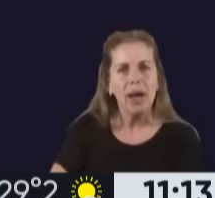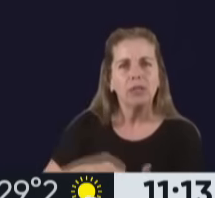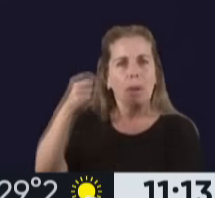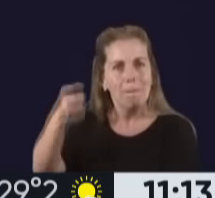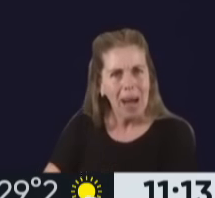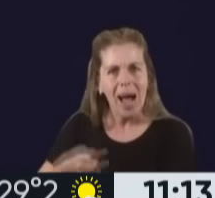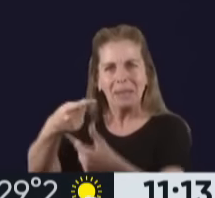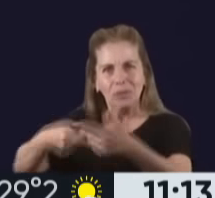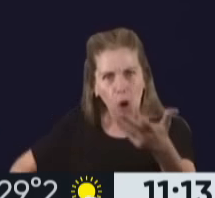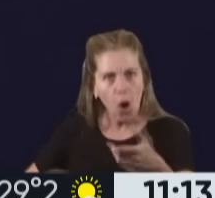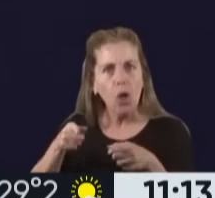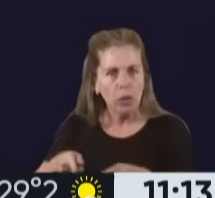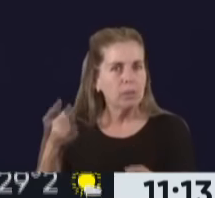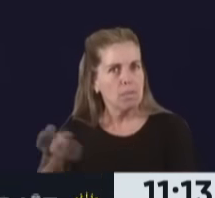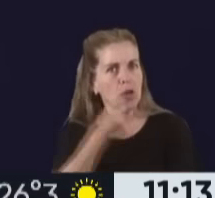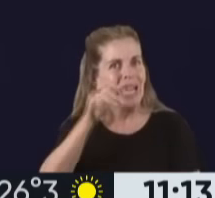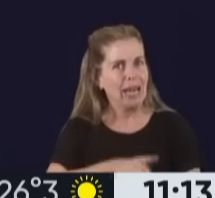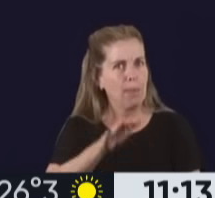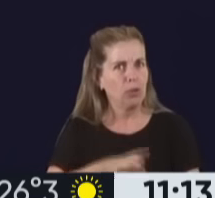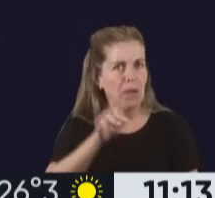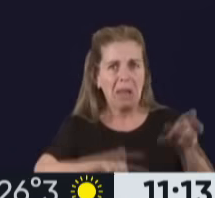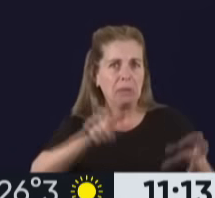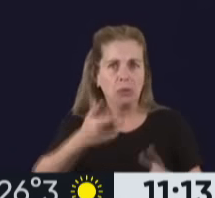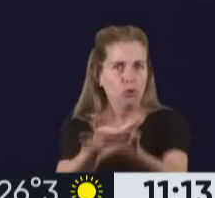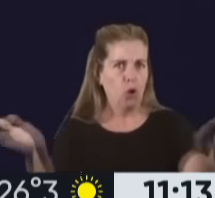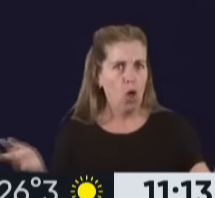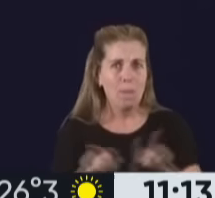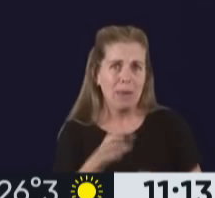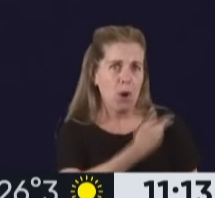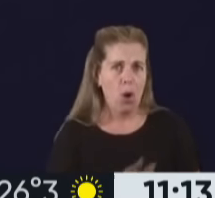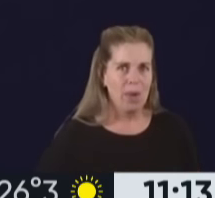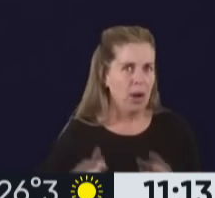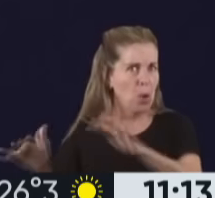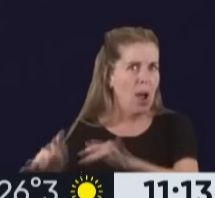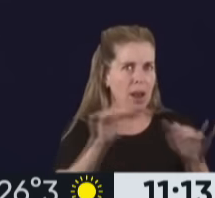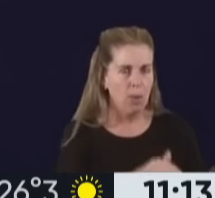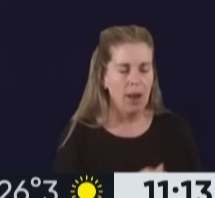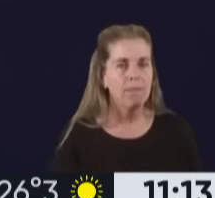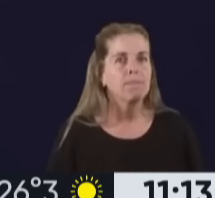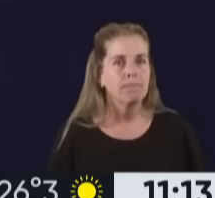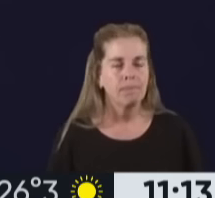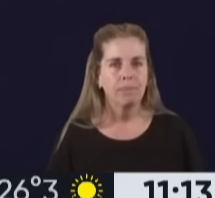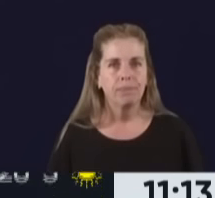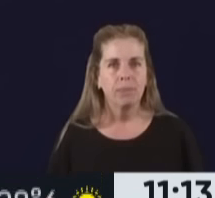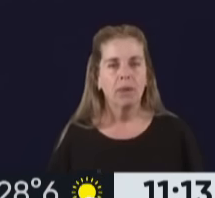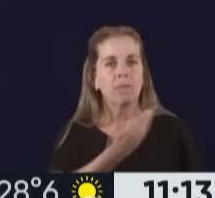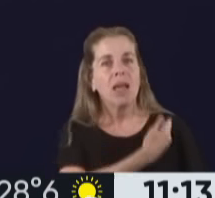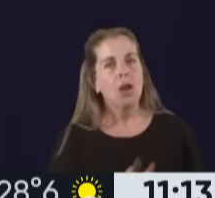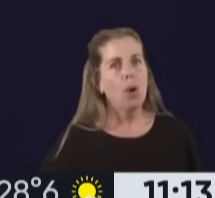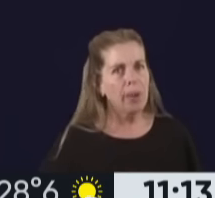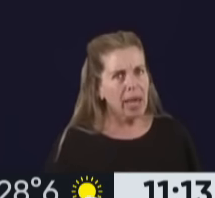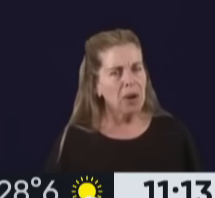sus acciones, al igual que el resto de la ciudadanía. Porque el gobierno no